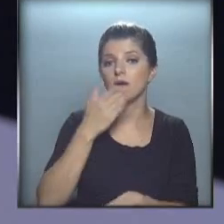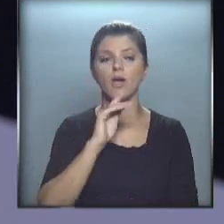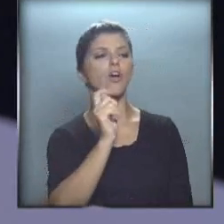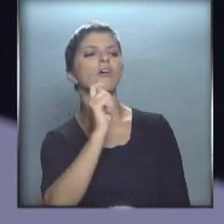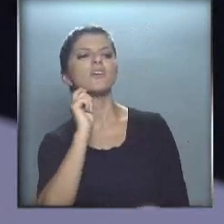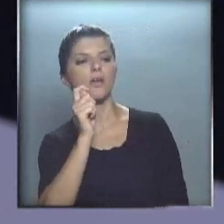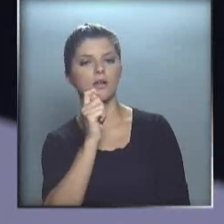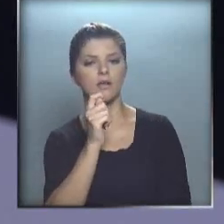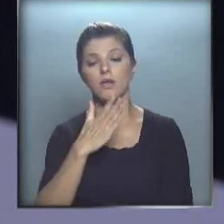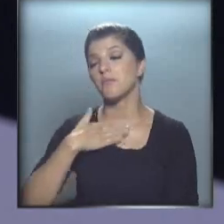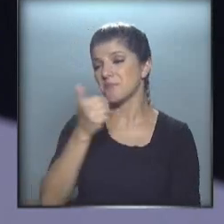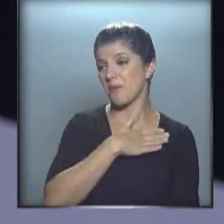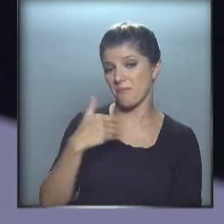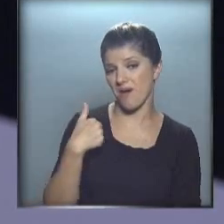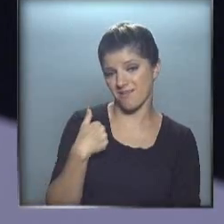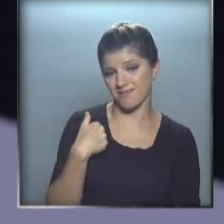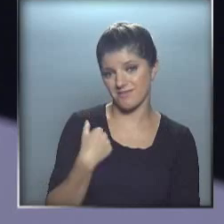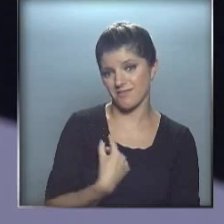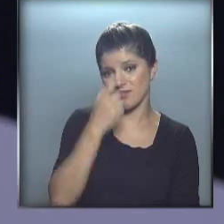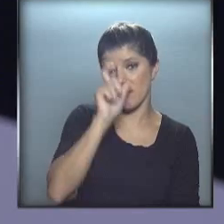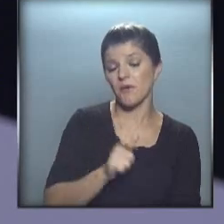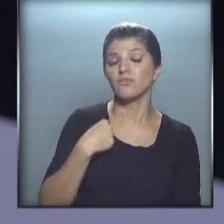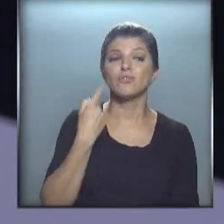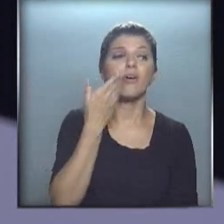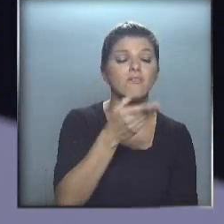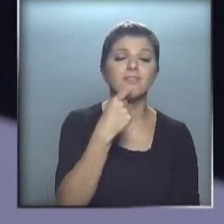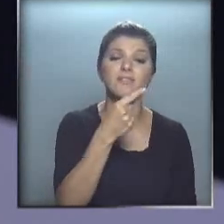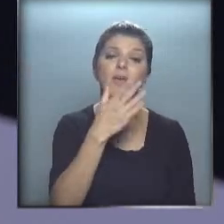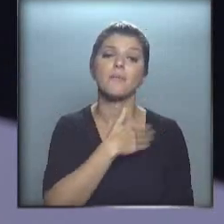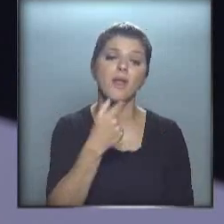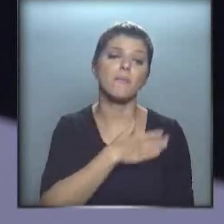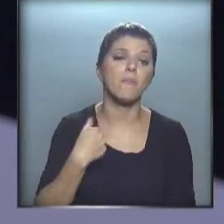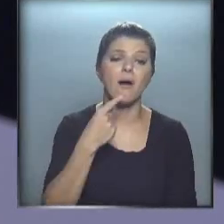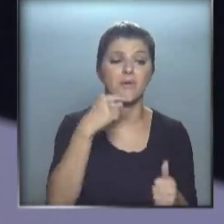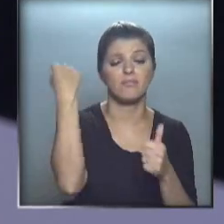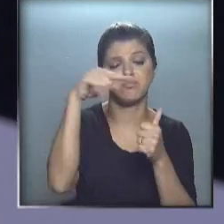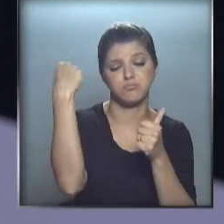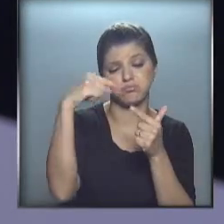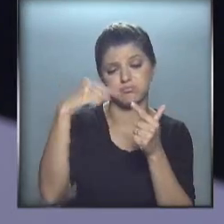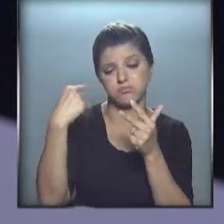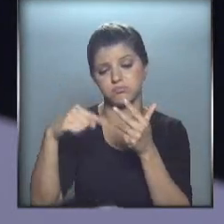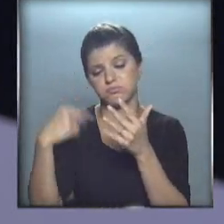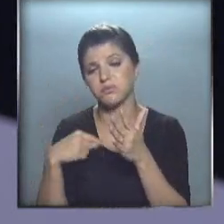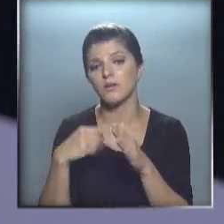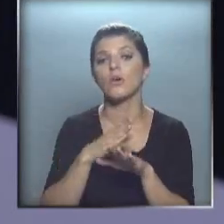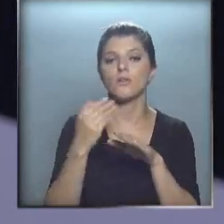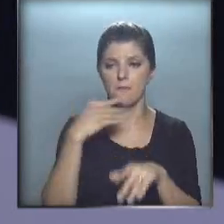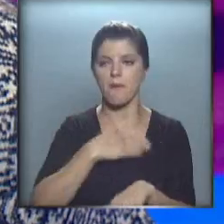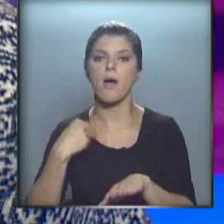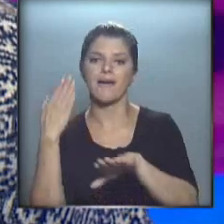hablabas? Mi mamá es una persona que, o sea, yo iba y le decía, mira, los viejos, mamá, me dicen los viejos son esto, clave. Esto y esto, y agarraba, iba o hablaba